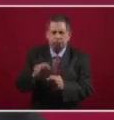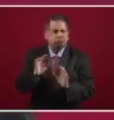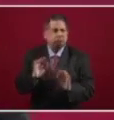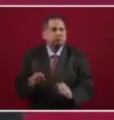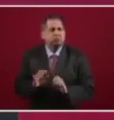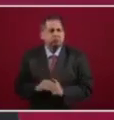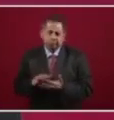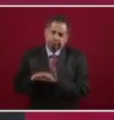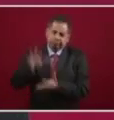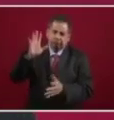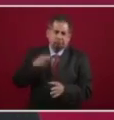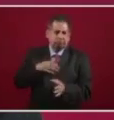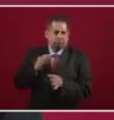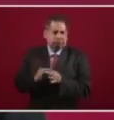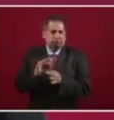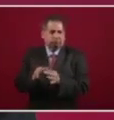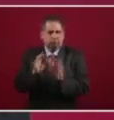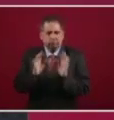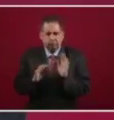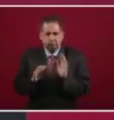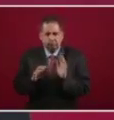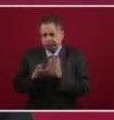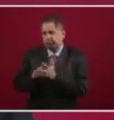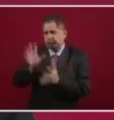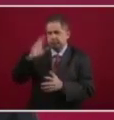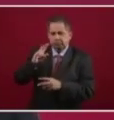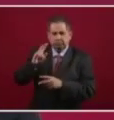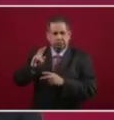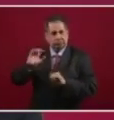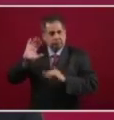La mayoría de los compromisos.